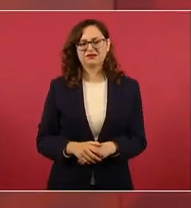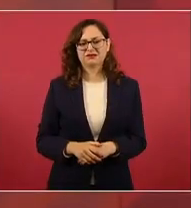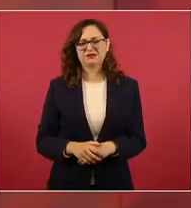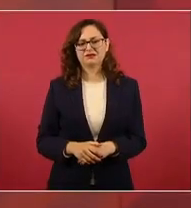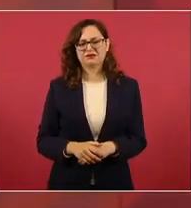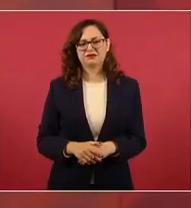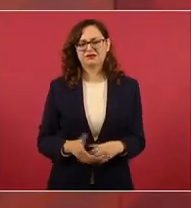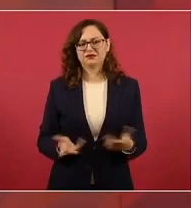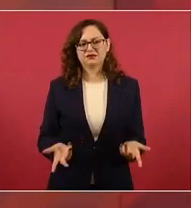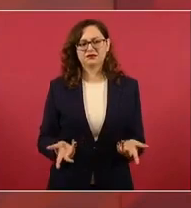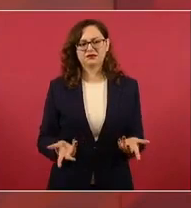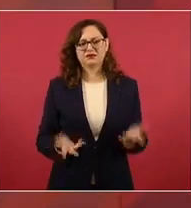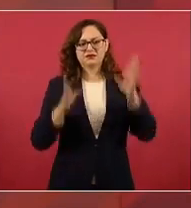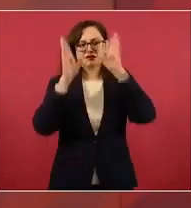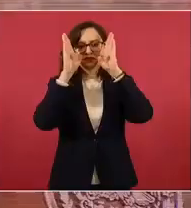estos conservadores,